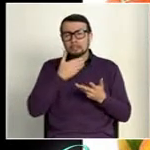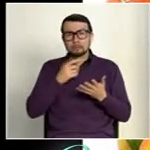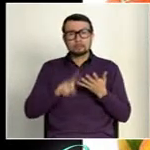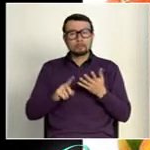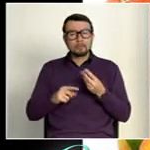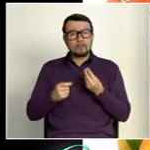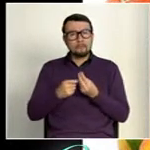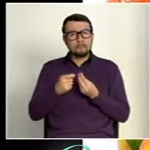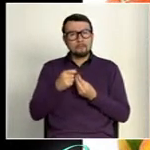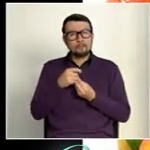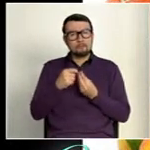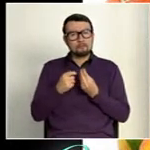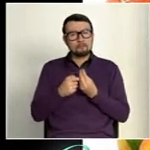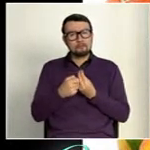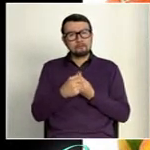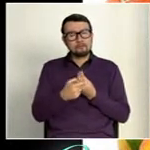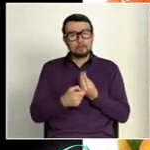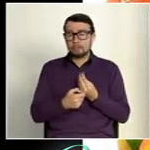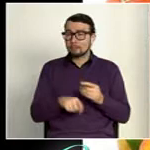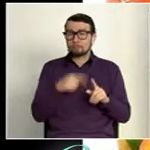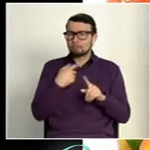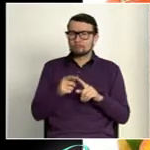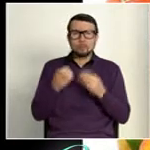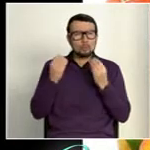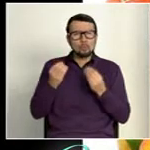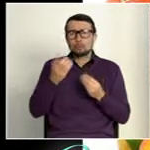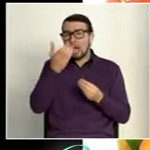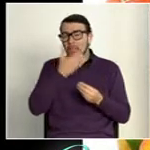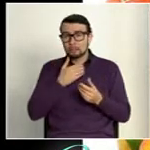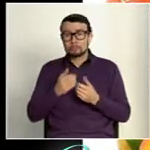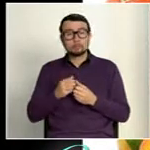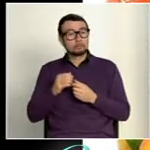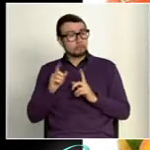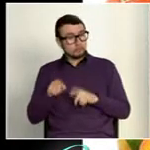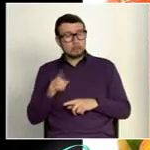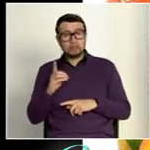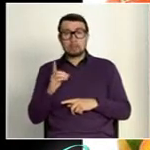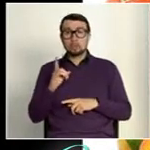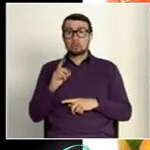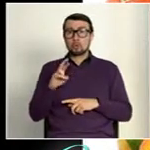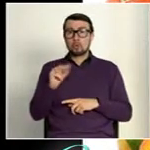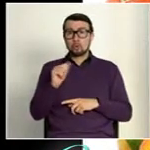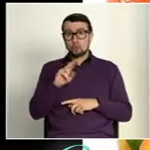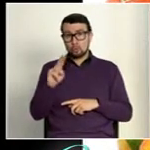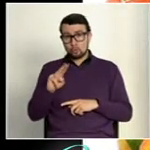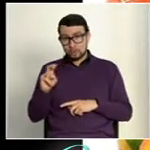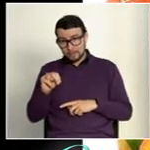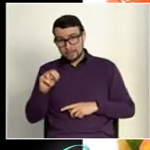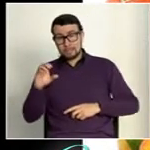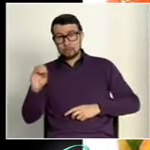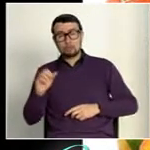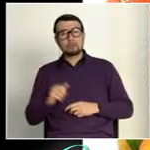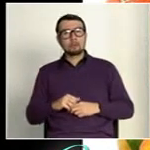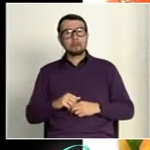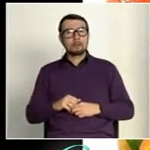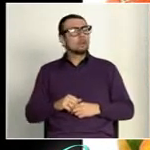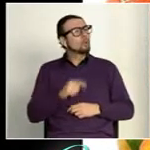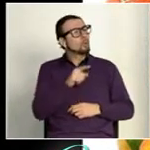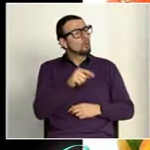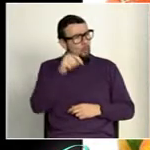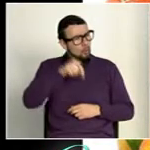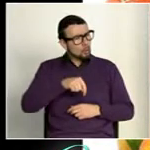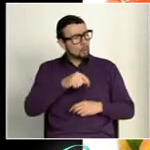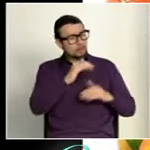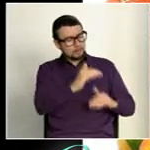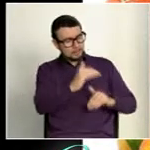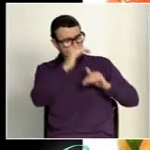fresas, tenemos mucha fruta. Sí, durazno, o sea, se ve durazno también. Usted me llevaba de